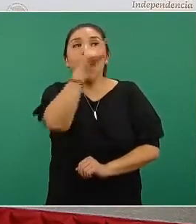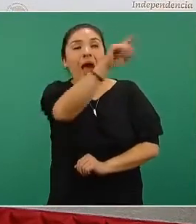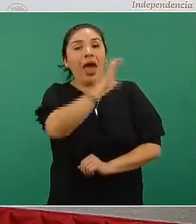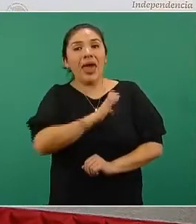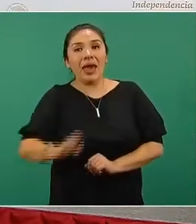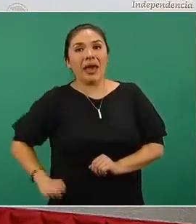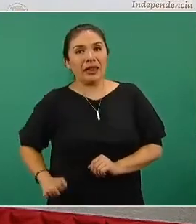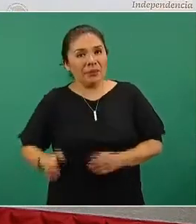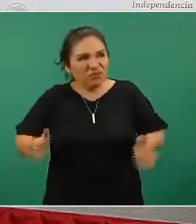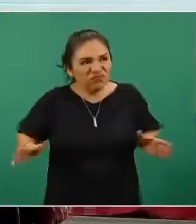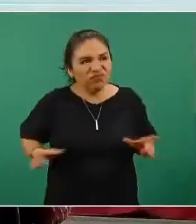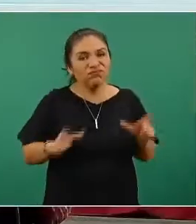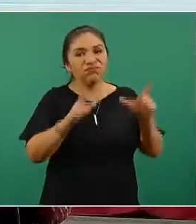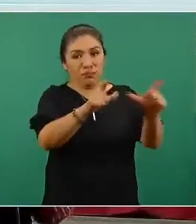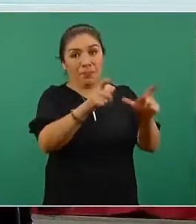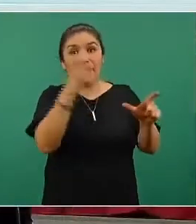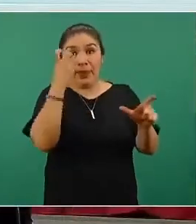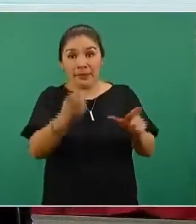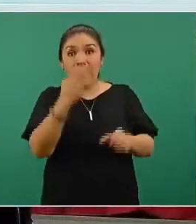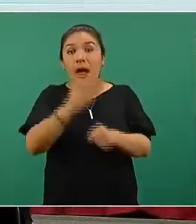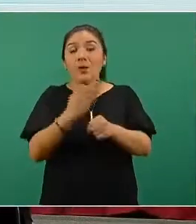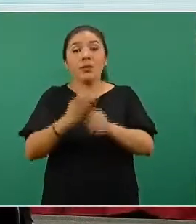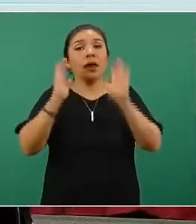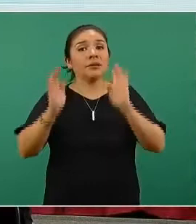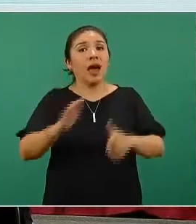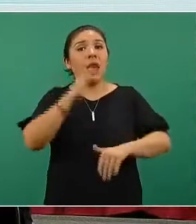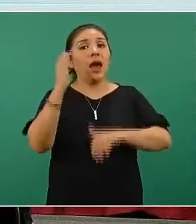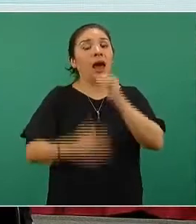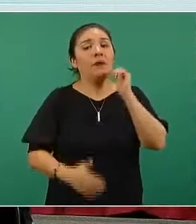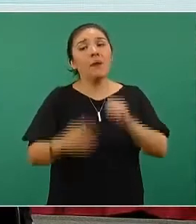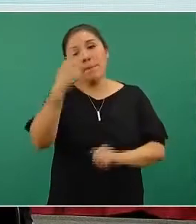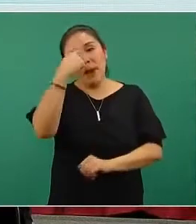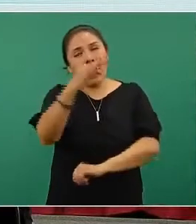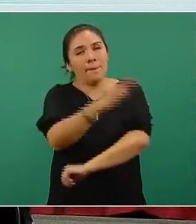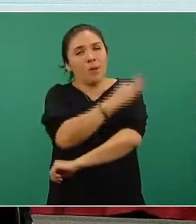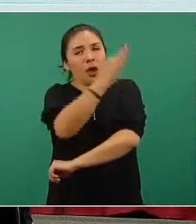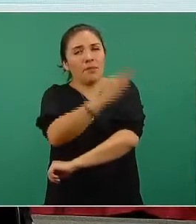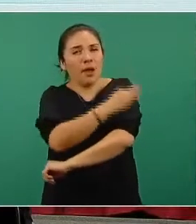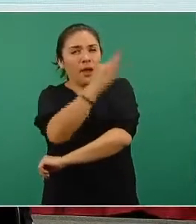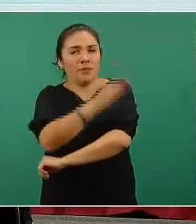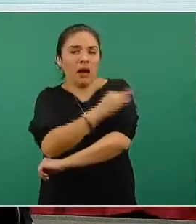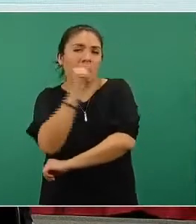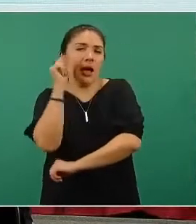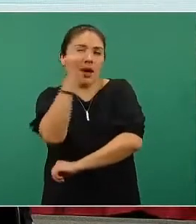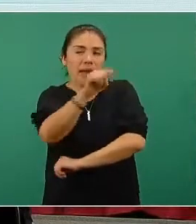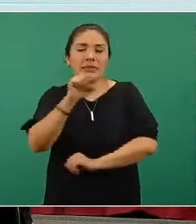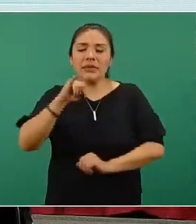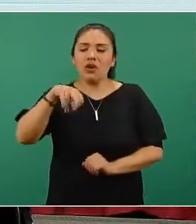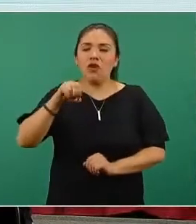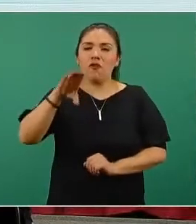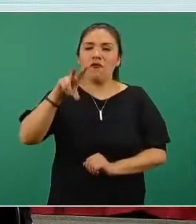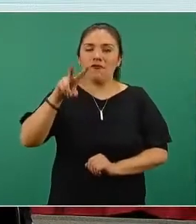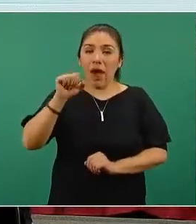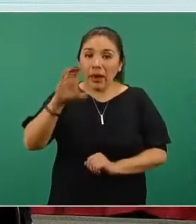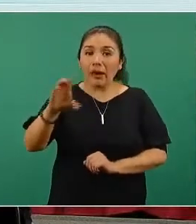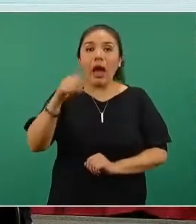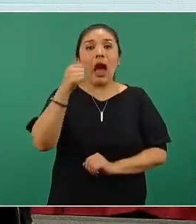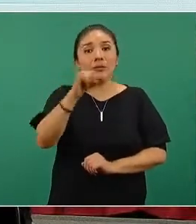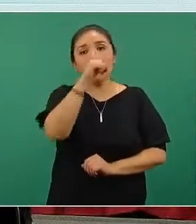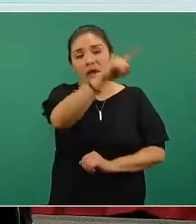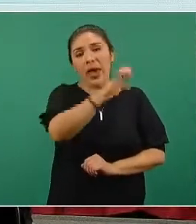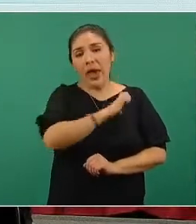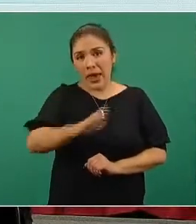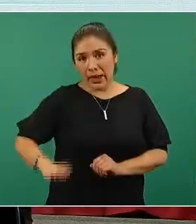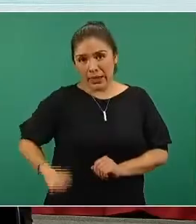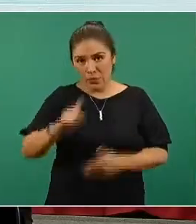Ecatepec, y prácticamente se está terminando con la aplicación de dosis de Sinovac en el municipio